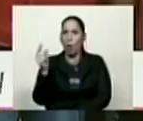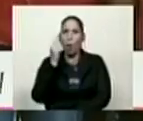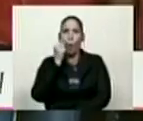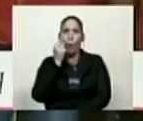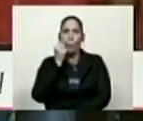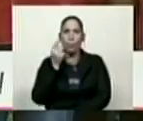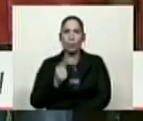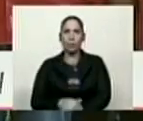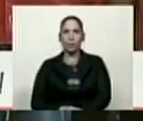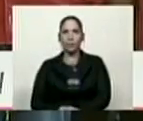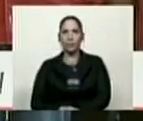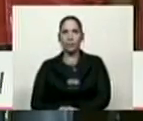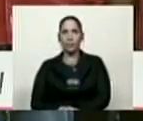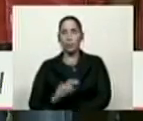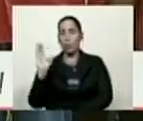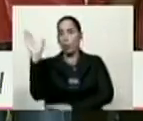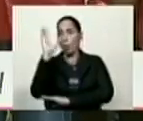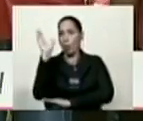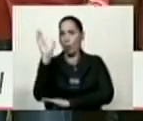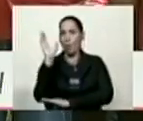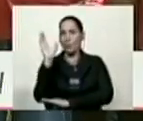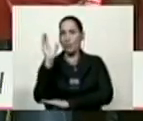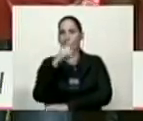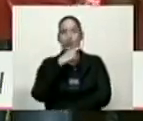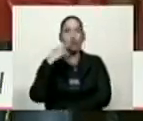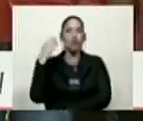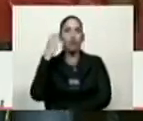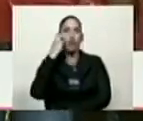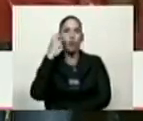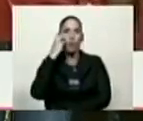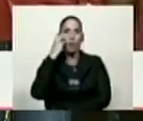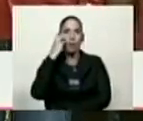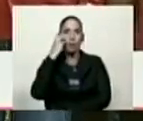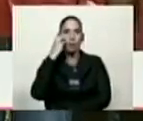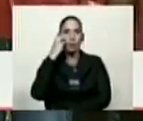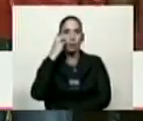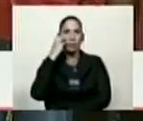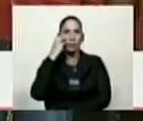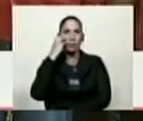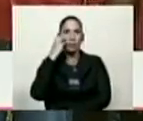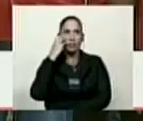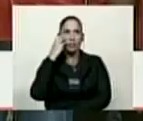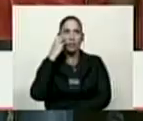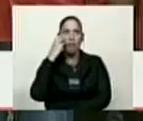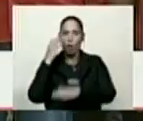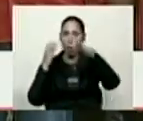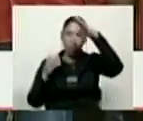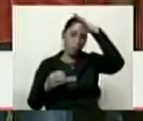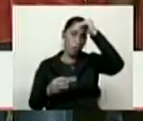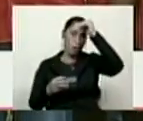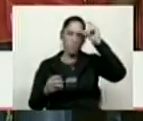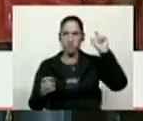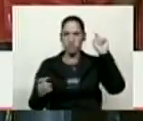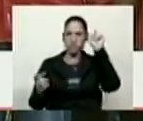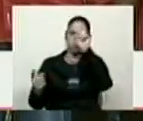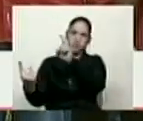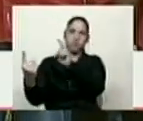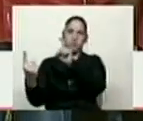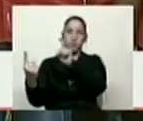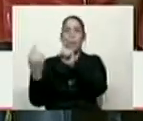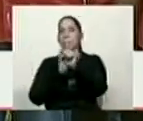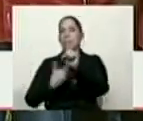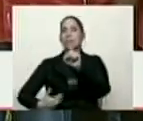al lacayo que tiene en Colombia, a Duque. Le dijo, no sirves para nada, eres un bueno para nada.